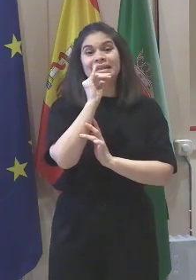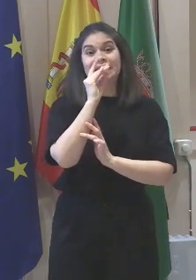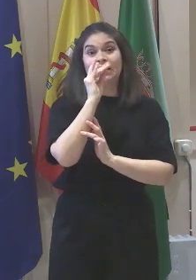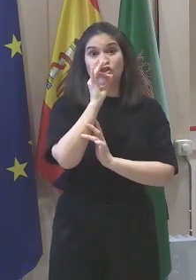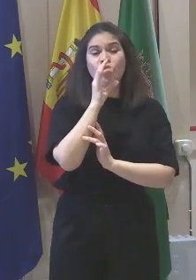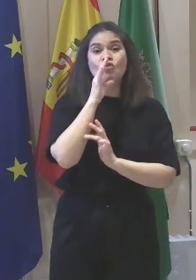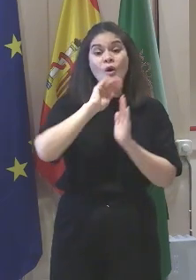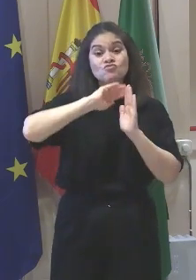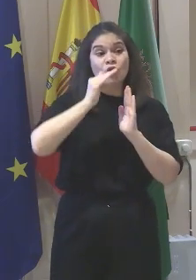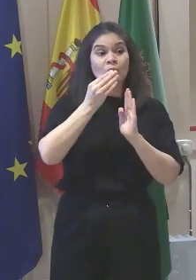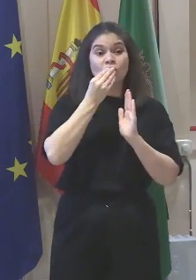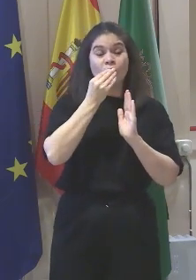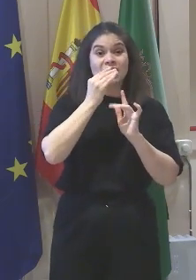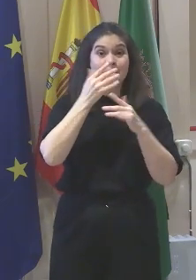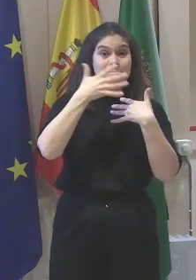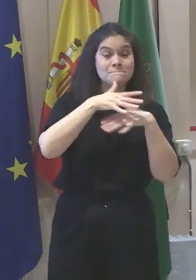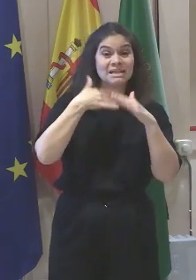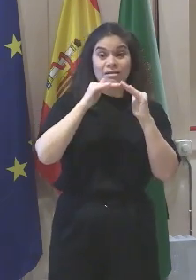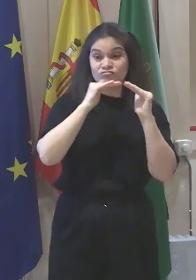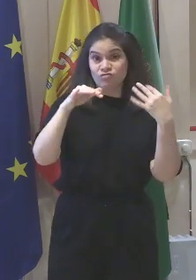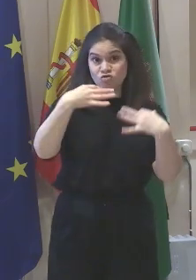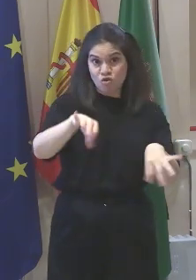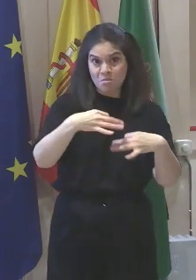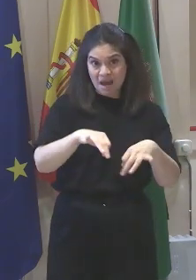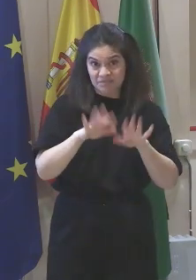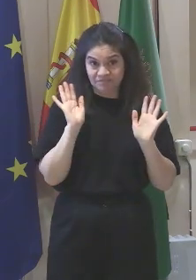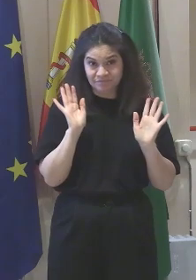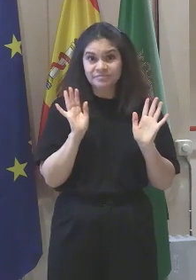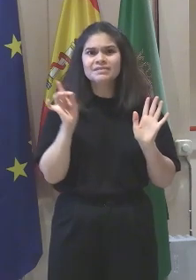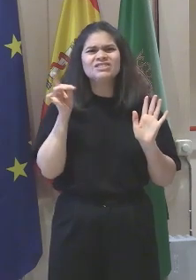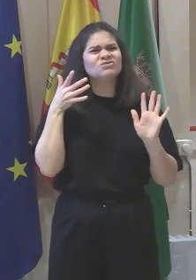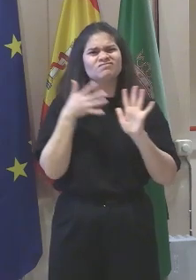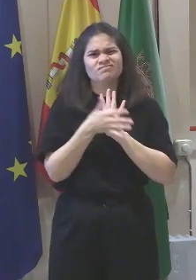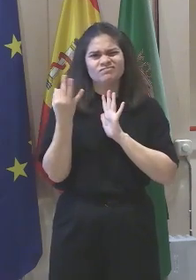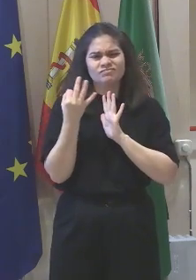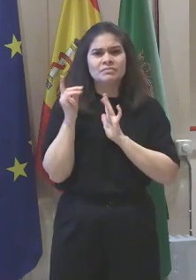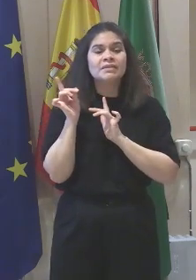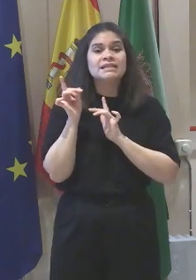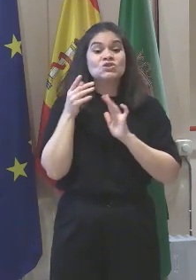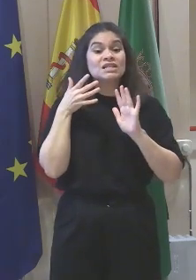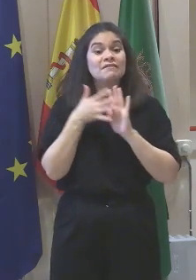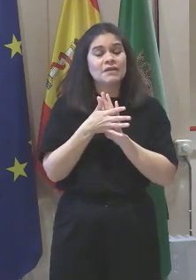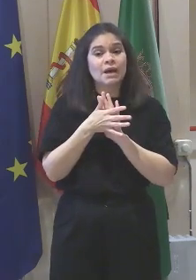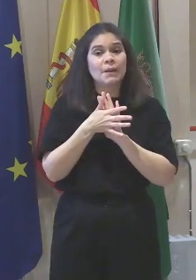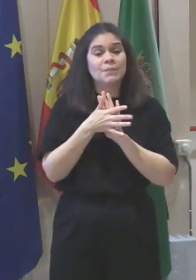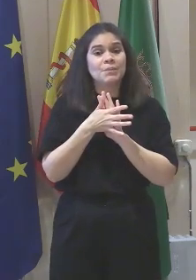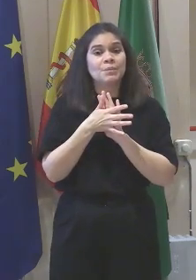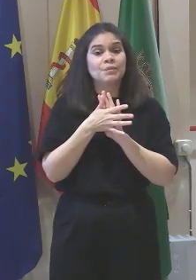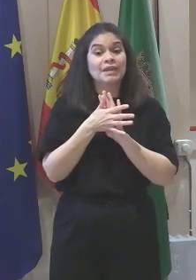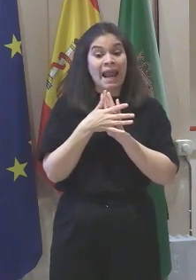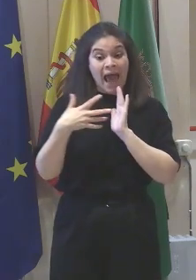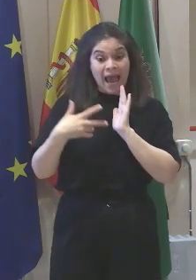curva, tras una comida mixta estandarizada. Nada más y nada menos. ¿Y esto qué significa? Pues esto significa que